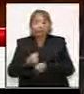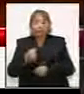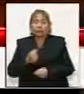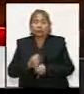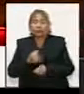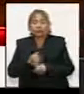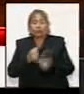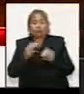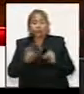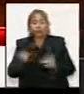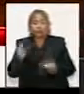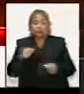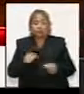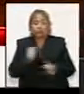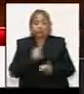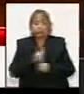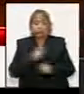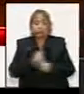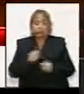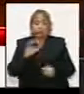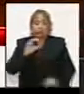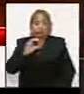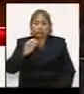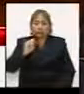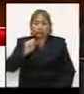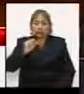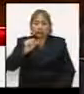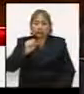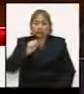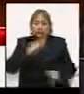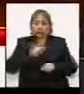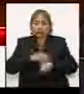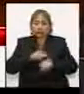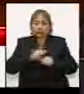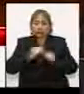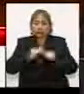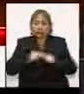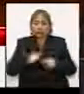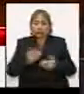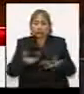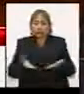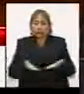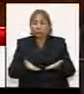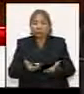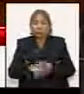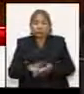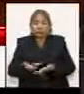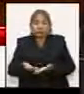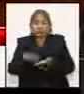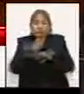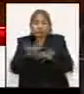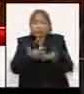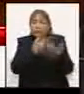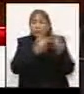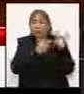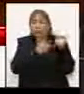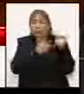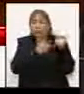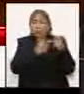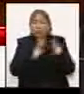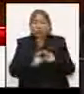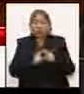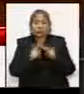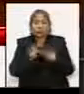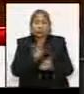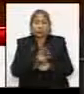trabajadores han venido laborando bajo el régimen CAS de manera temporal. Es decir, estamos entregándole la responsabilidad enorme de